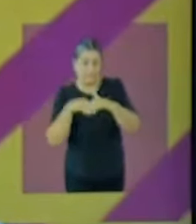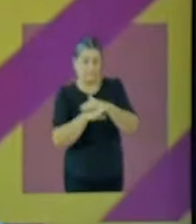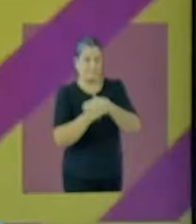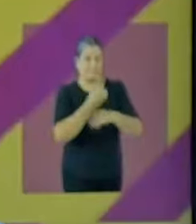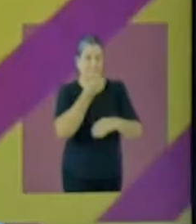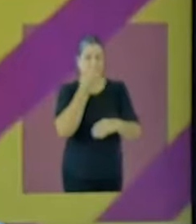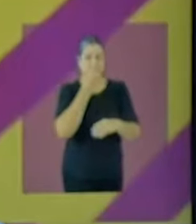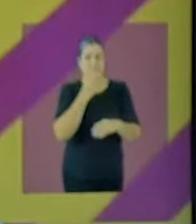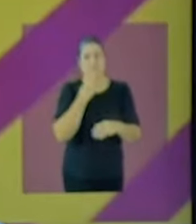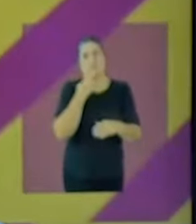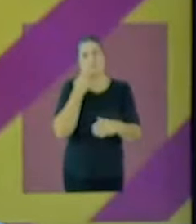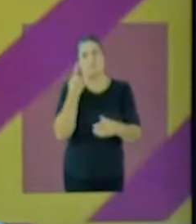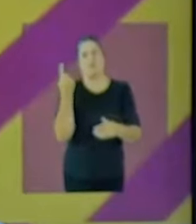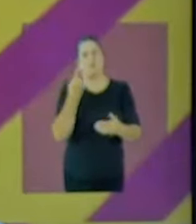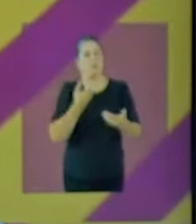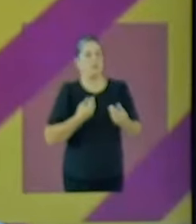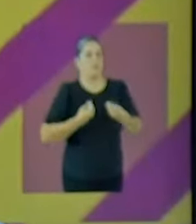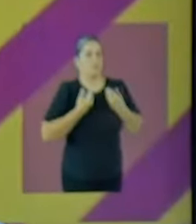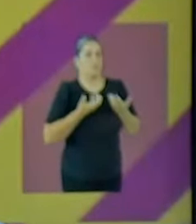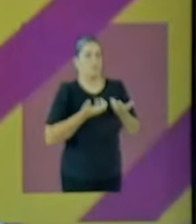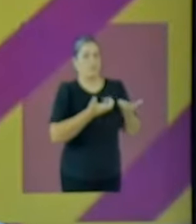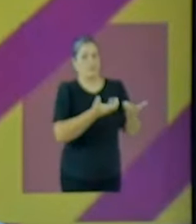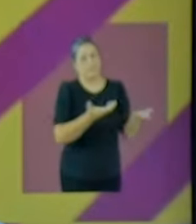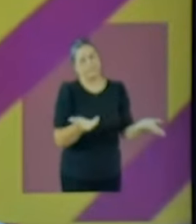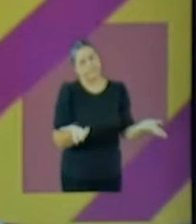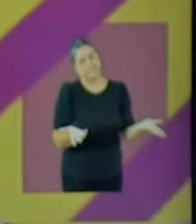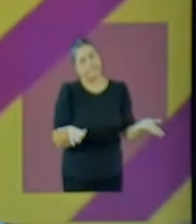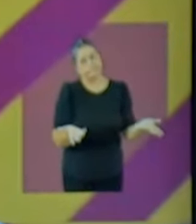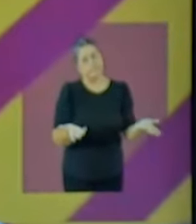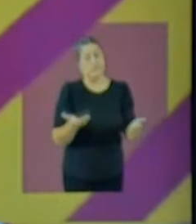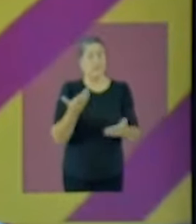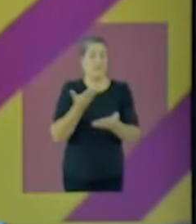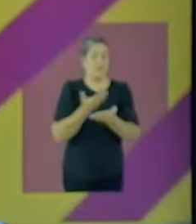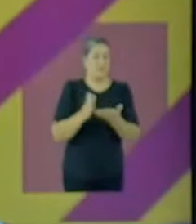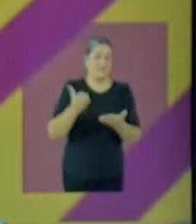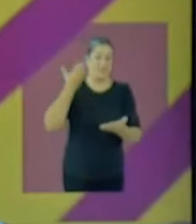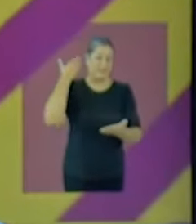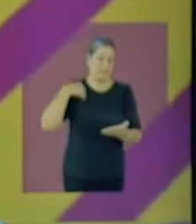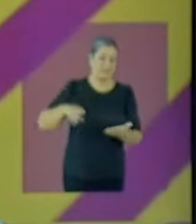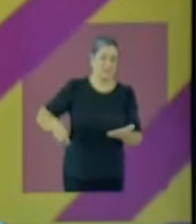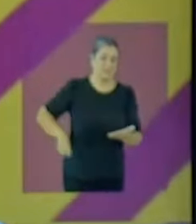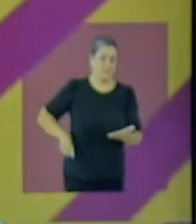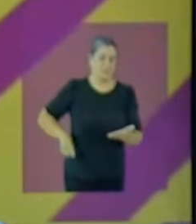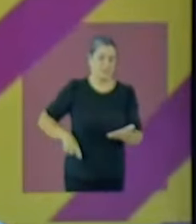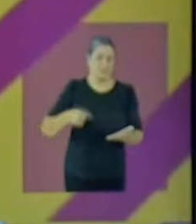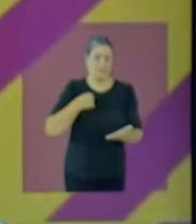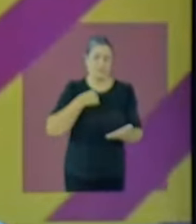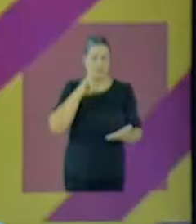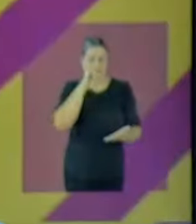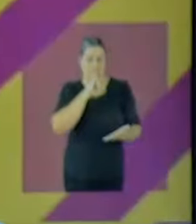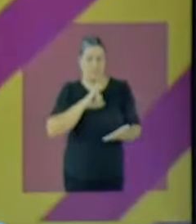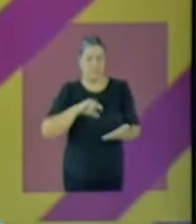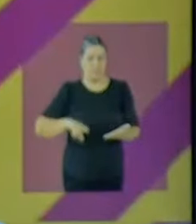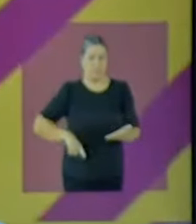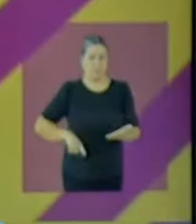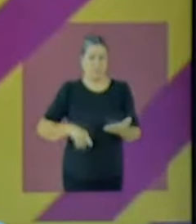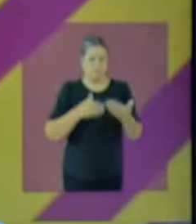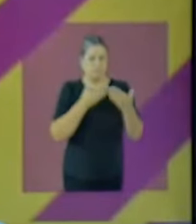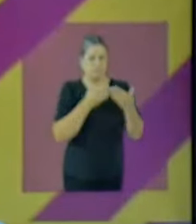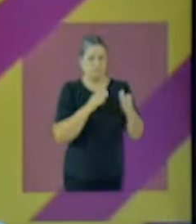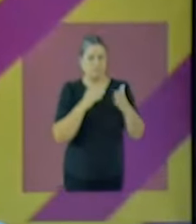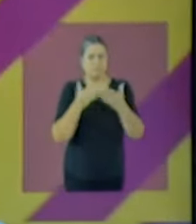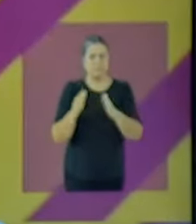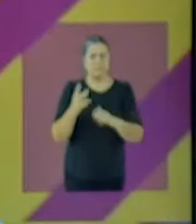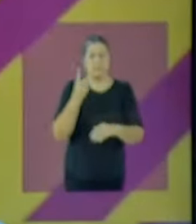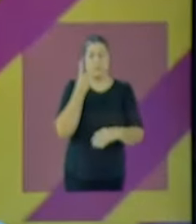Sheinbaum que demostró con la creación de dos universidades, con la construcción de nuevas preparatorias en la Ciudad de México y además que